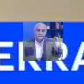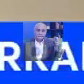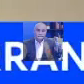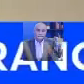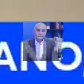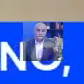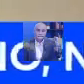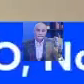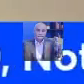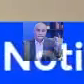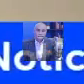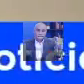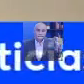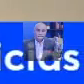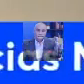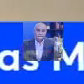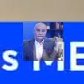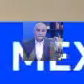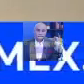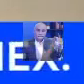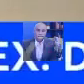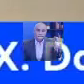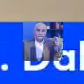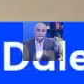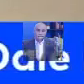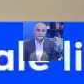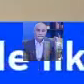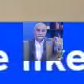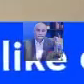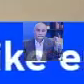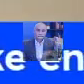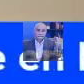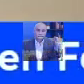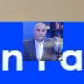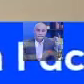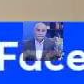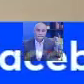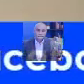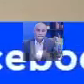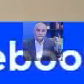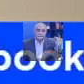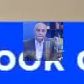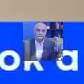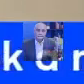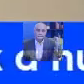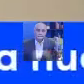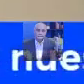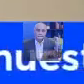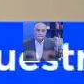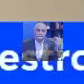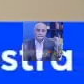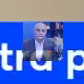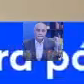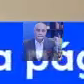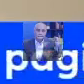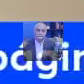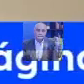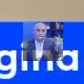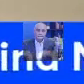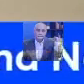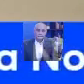esta discusión y negociación que existe entre socios y vecinos, que es lo que está ocurriendo